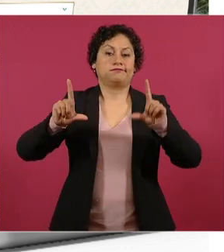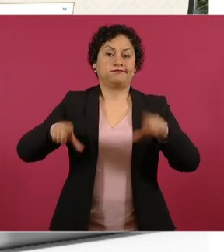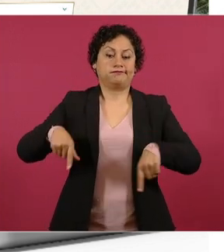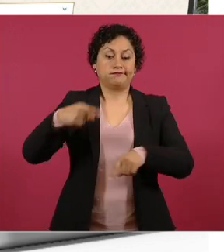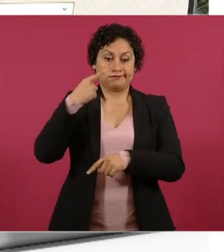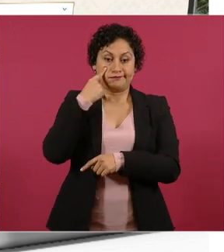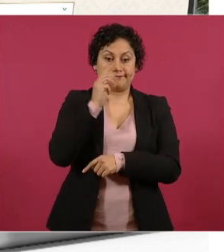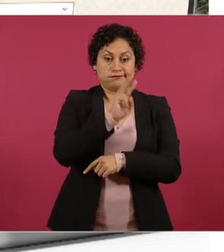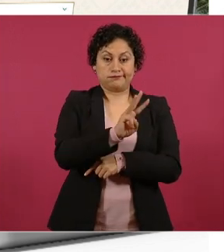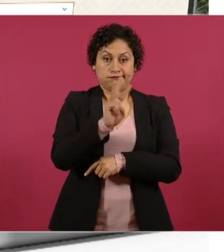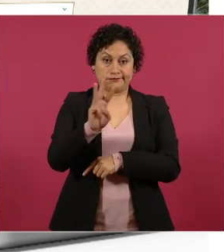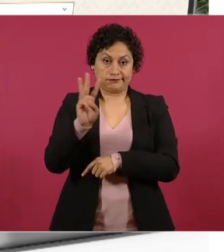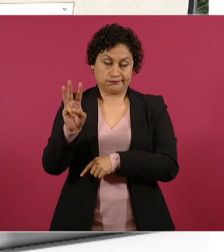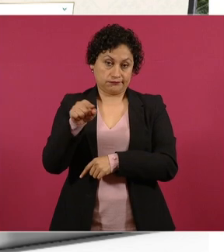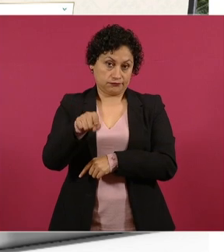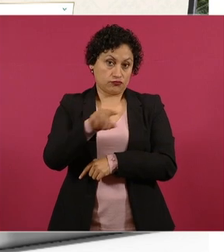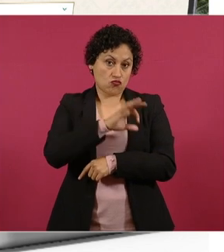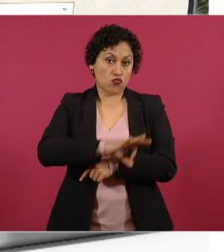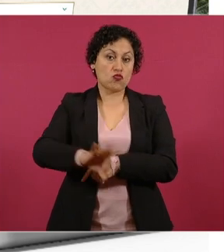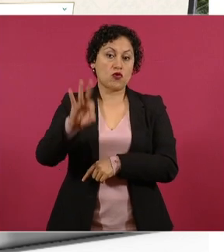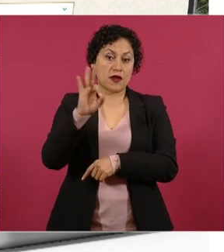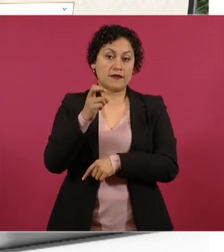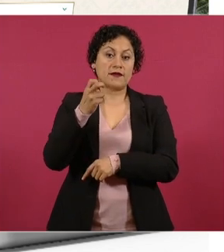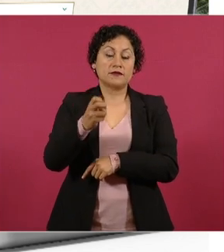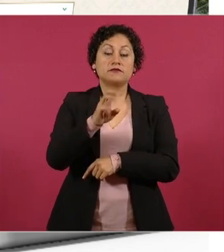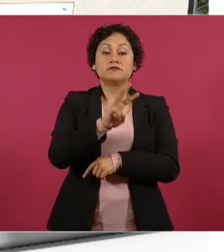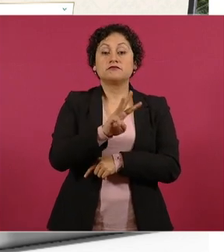de Tren Maya, y tenemos acceso a este sitio,